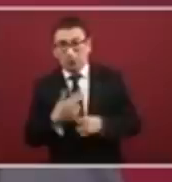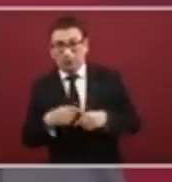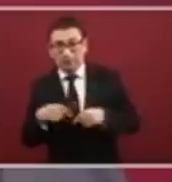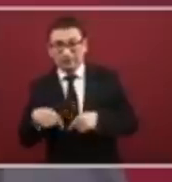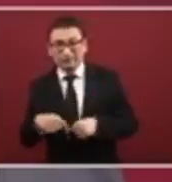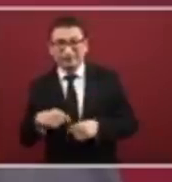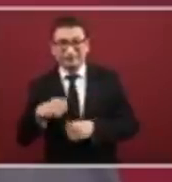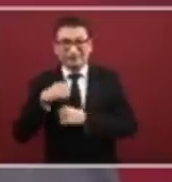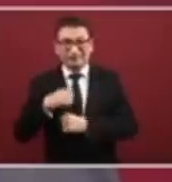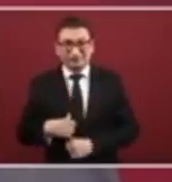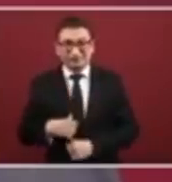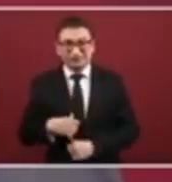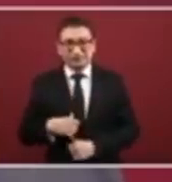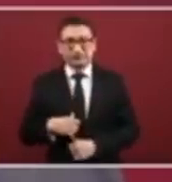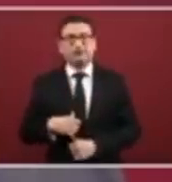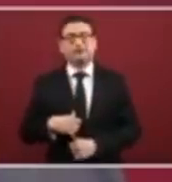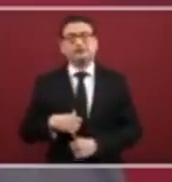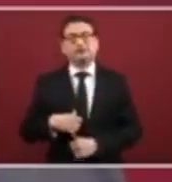que les cueste